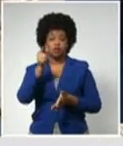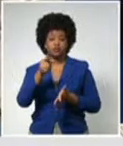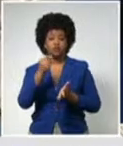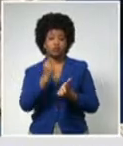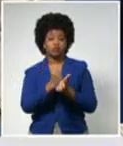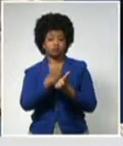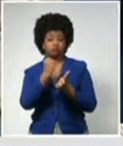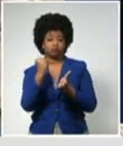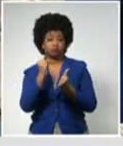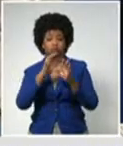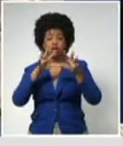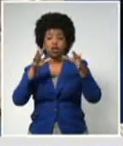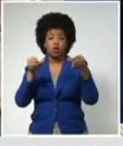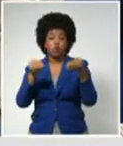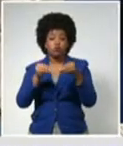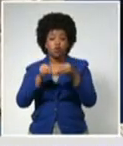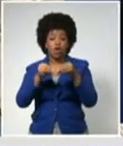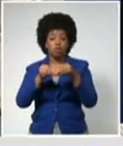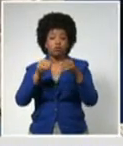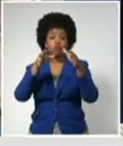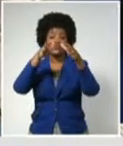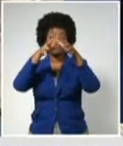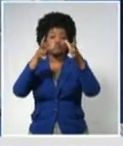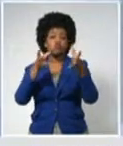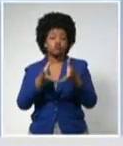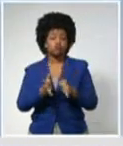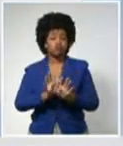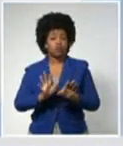acumulados en el mundo, bueno, pues está en